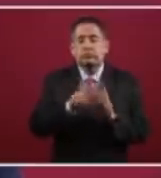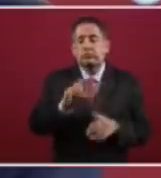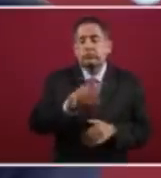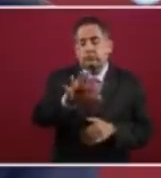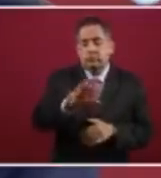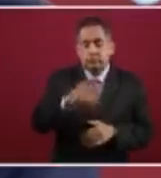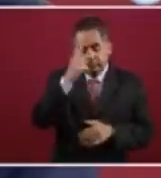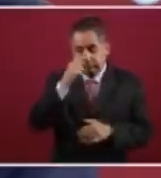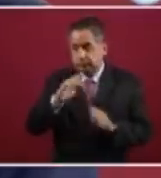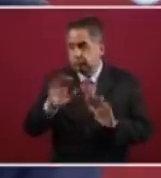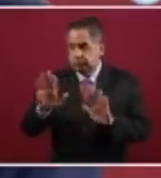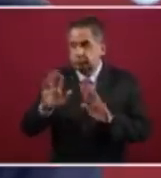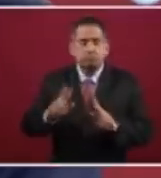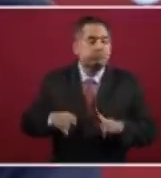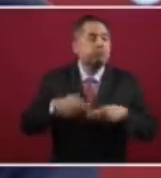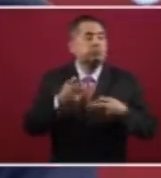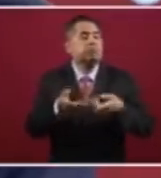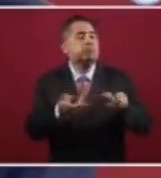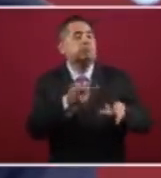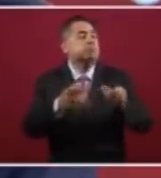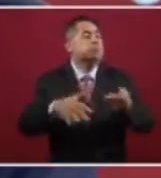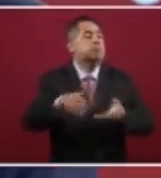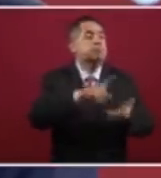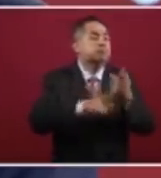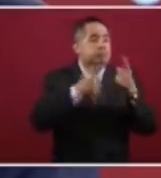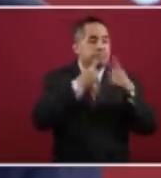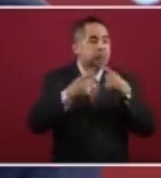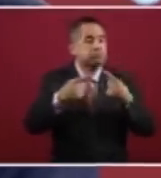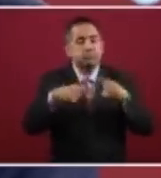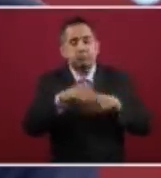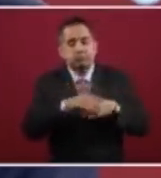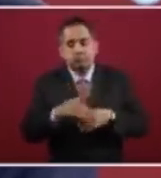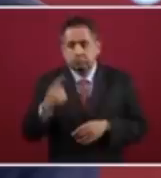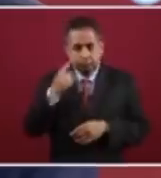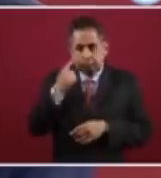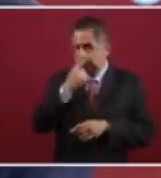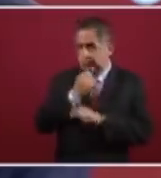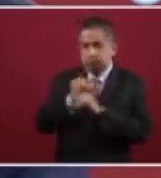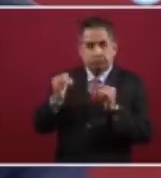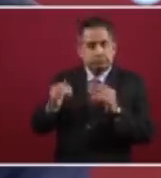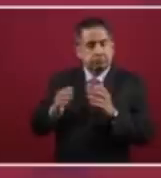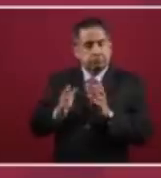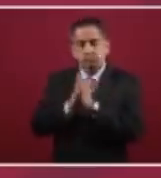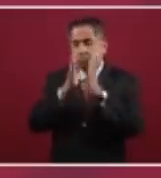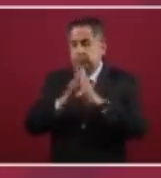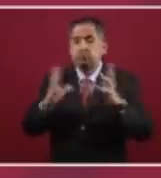las consultas ciudadanas. Necesitamos la democracia participativa.